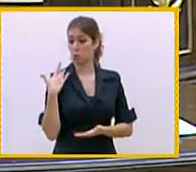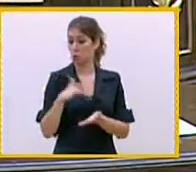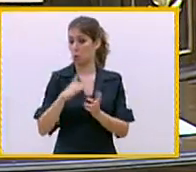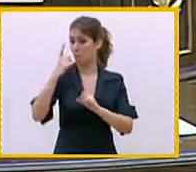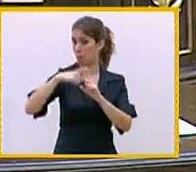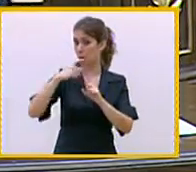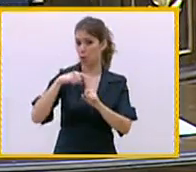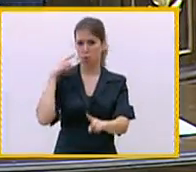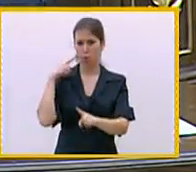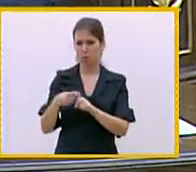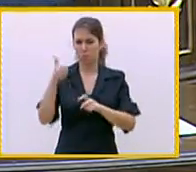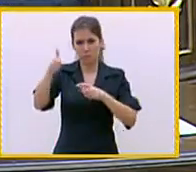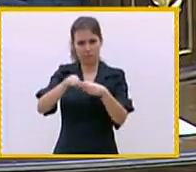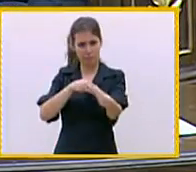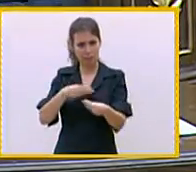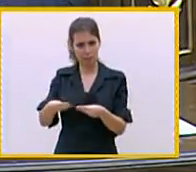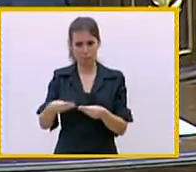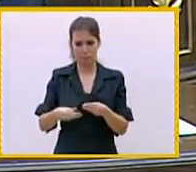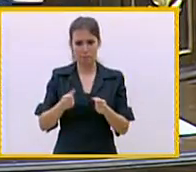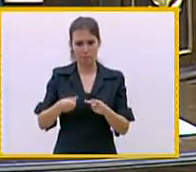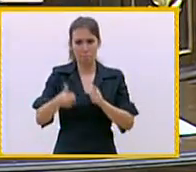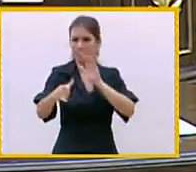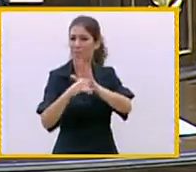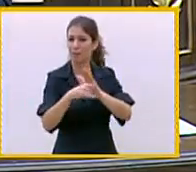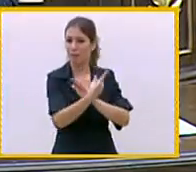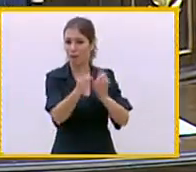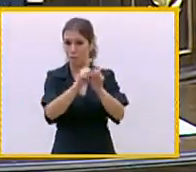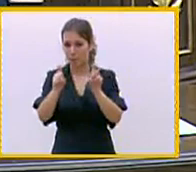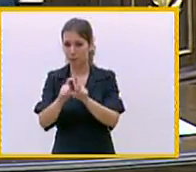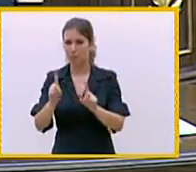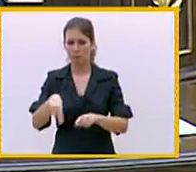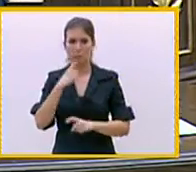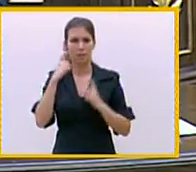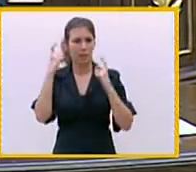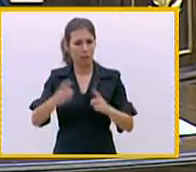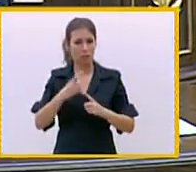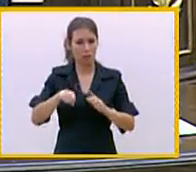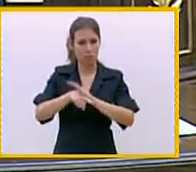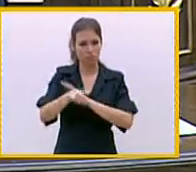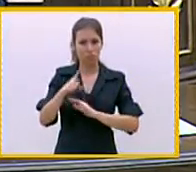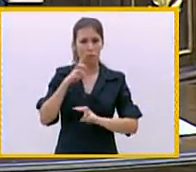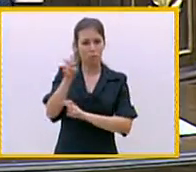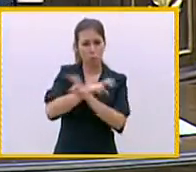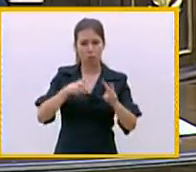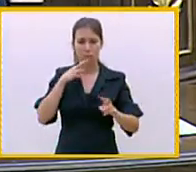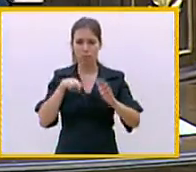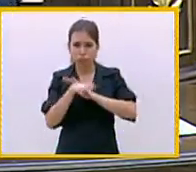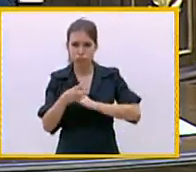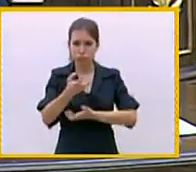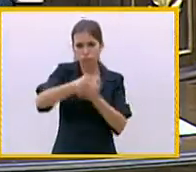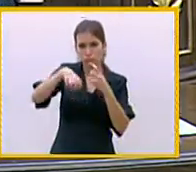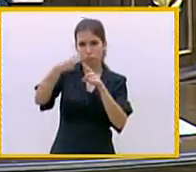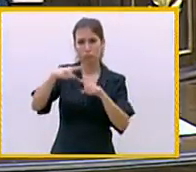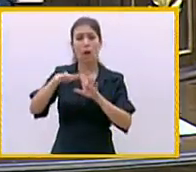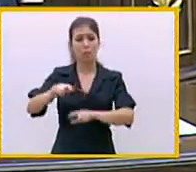hacerlo más flexible, cercano a las empresas y con mayor capacidad de obtener y gestionar recursos, reforzarán el apoyo